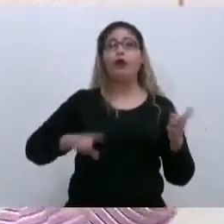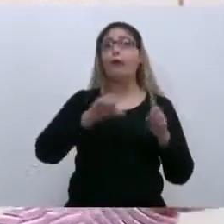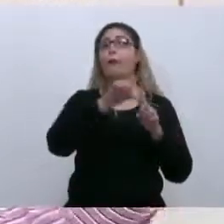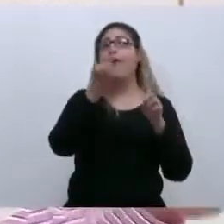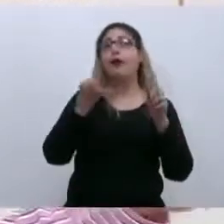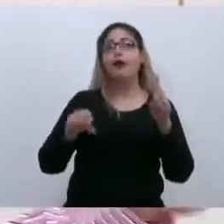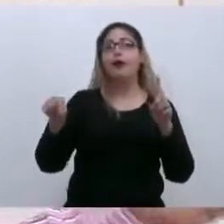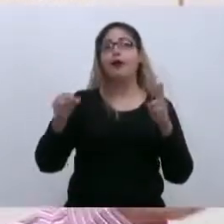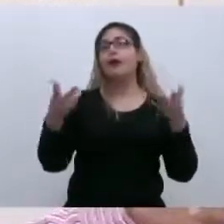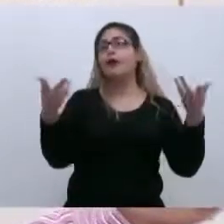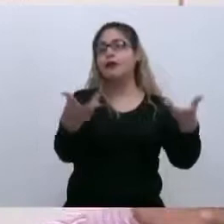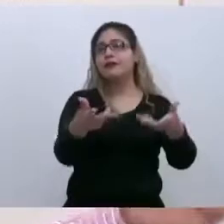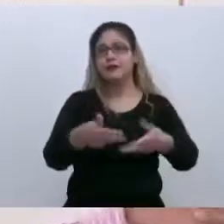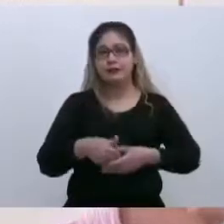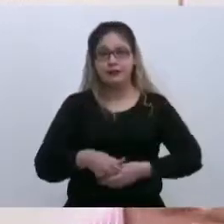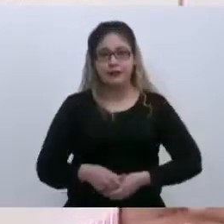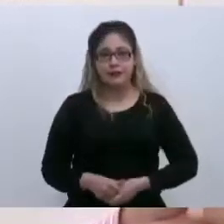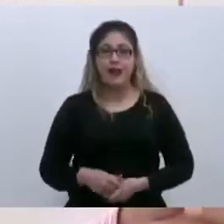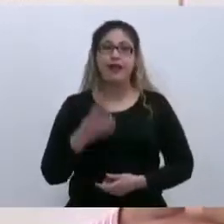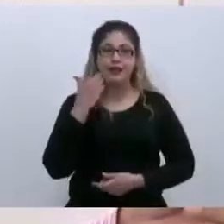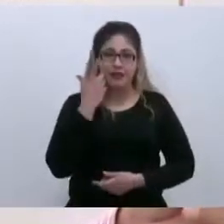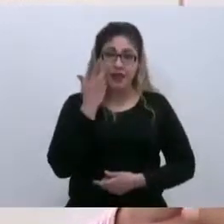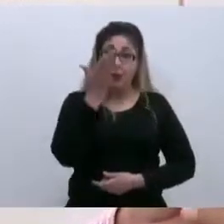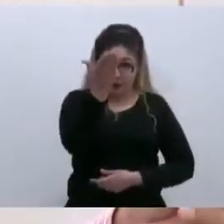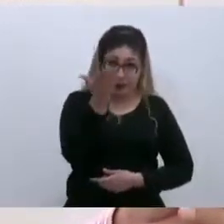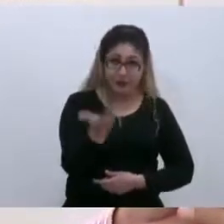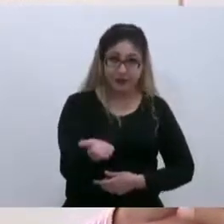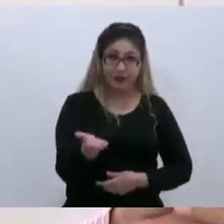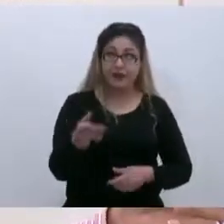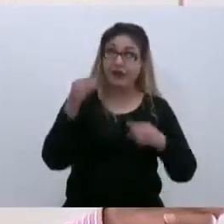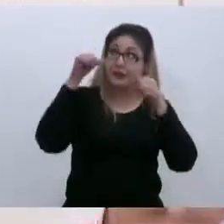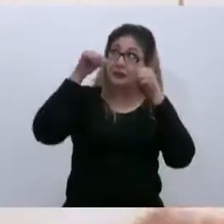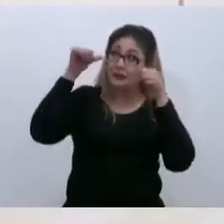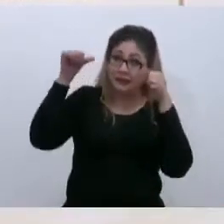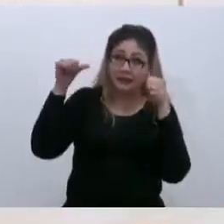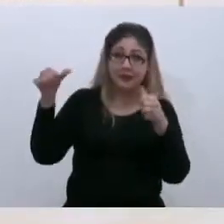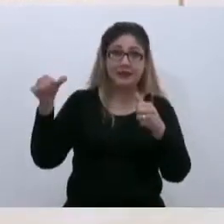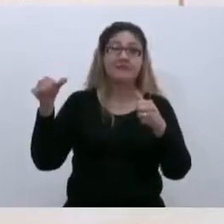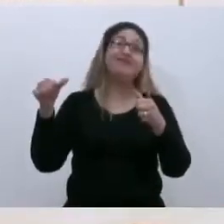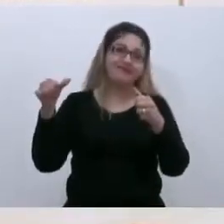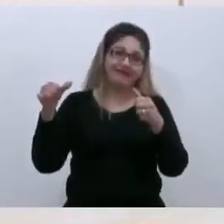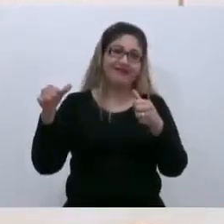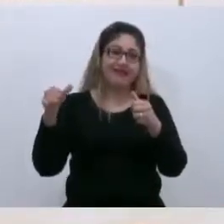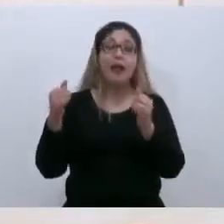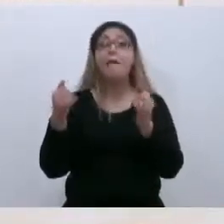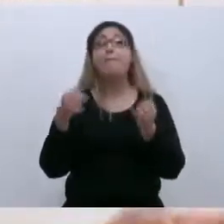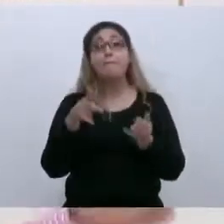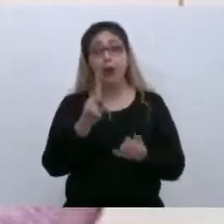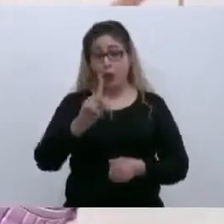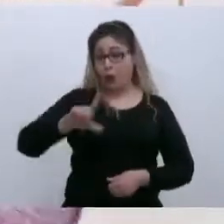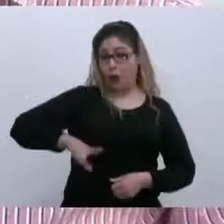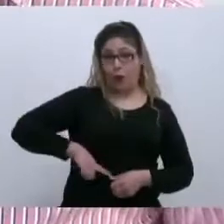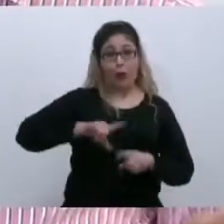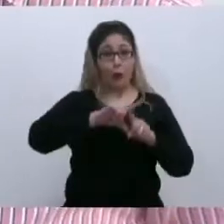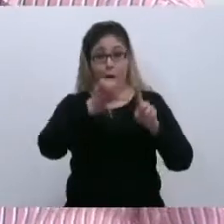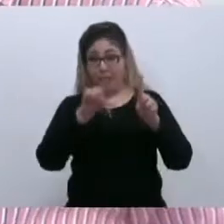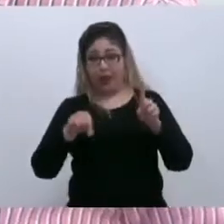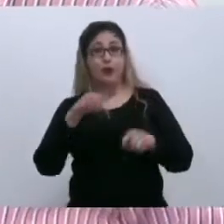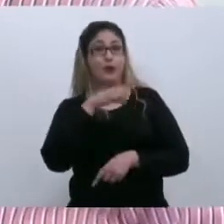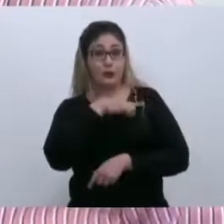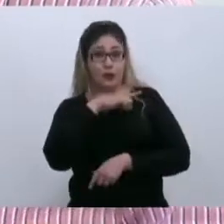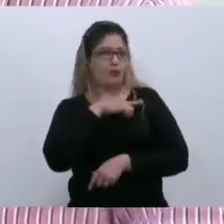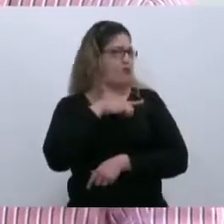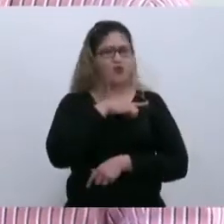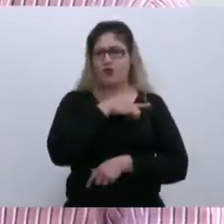siempre en coordinación con el gobierno del estado. Y les quiero